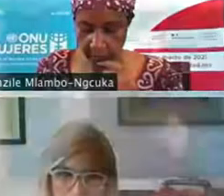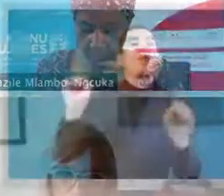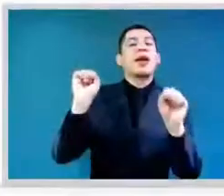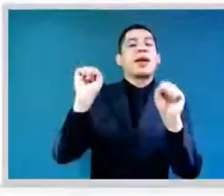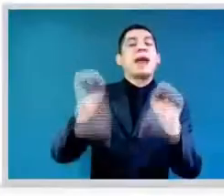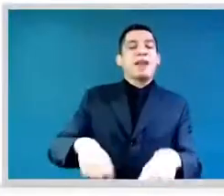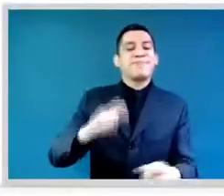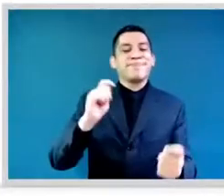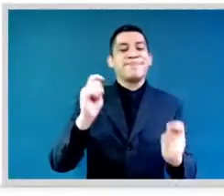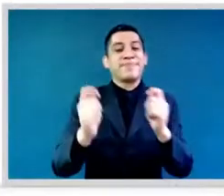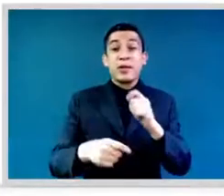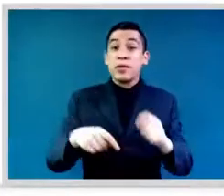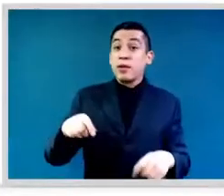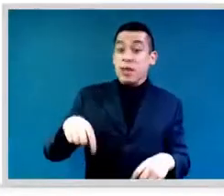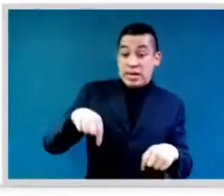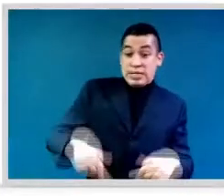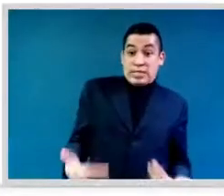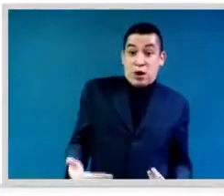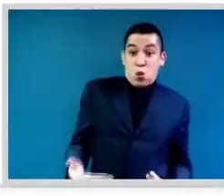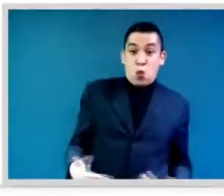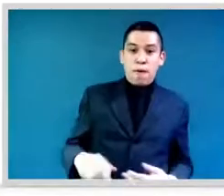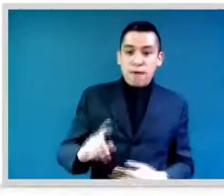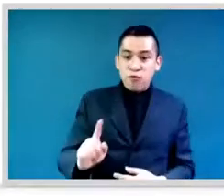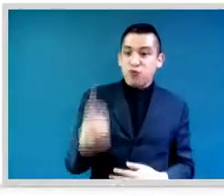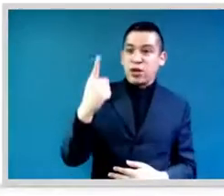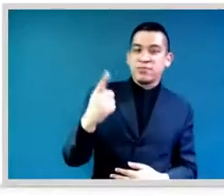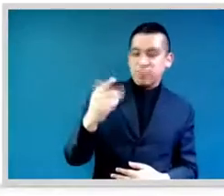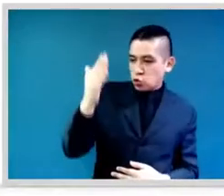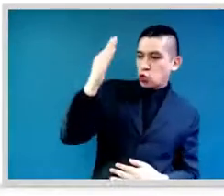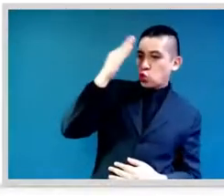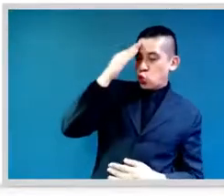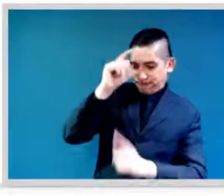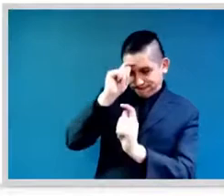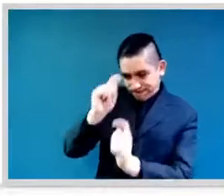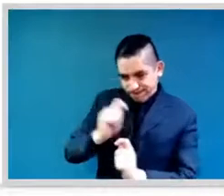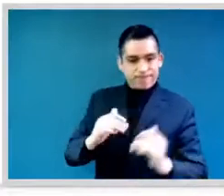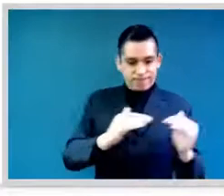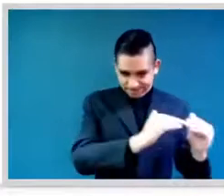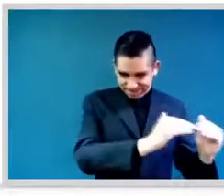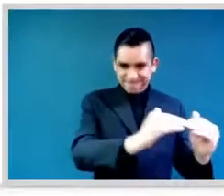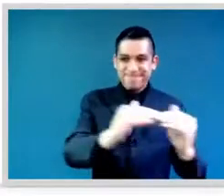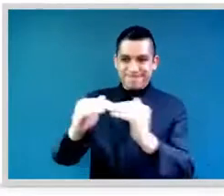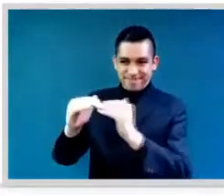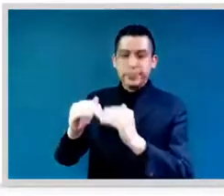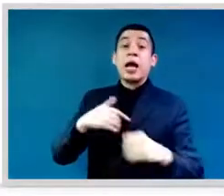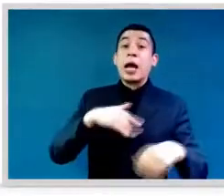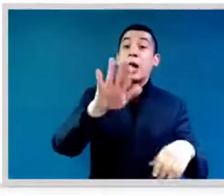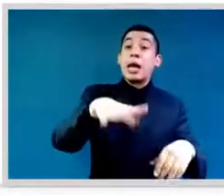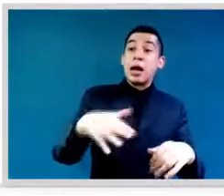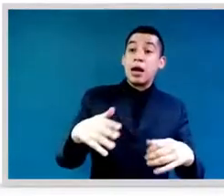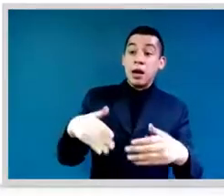reconocimiento de que somos iguales. Por eso y por último, hago un llamado a todas las personas,